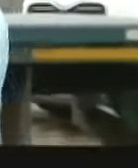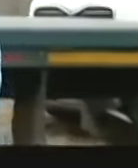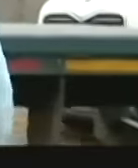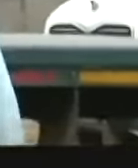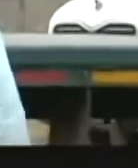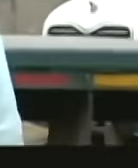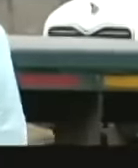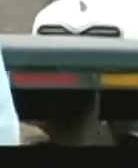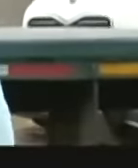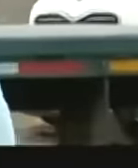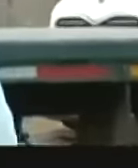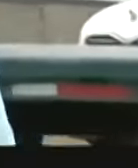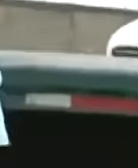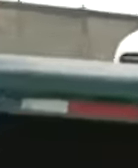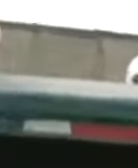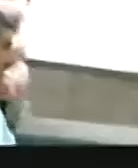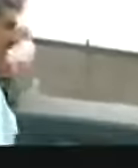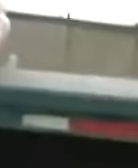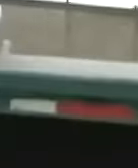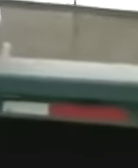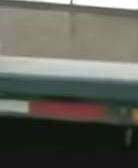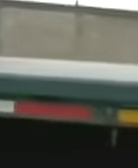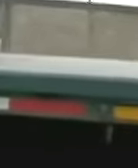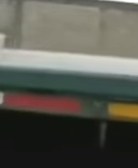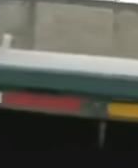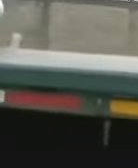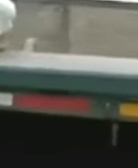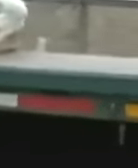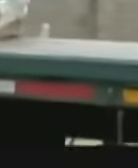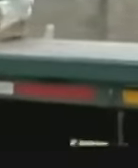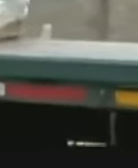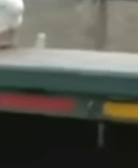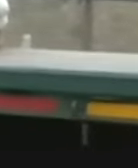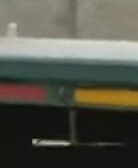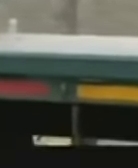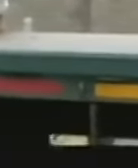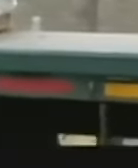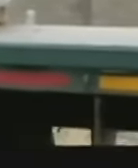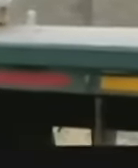sectores en el país para impulsar el desarrollo sostenible.